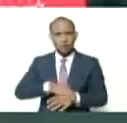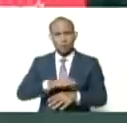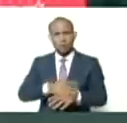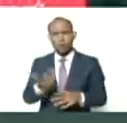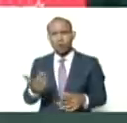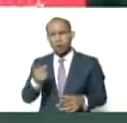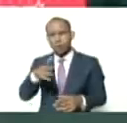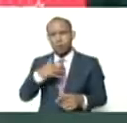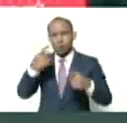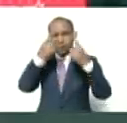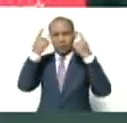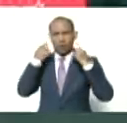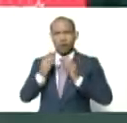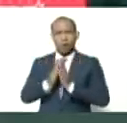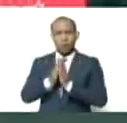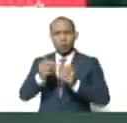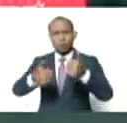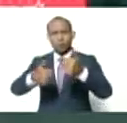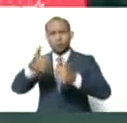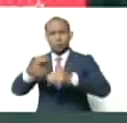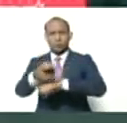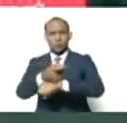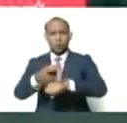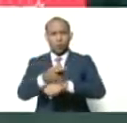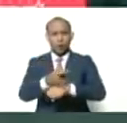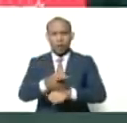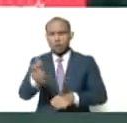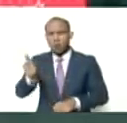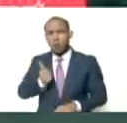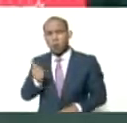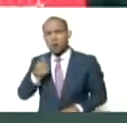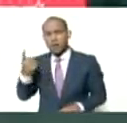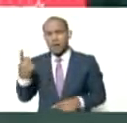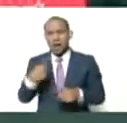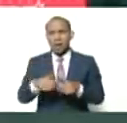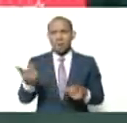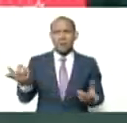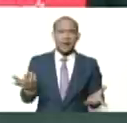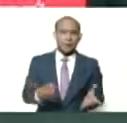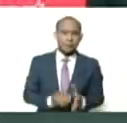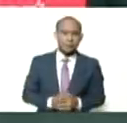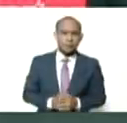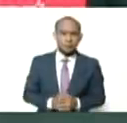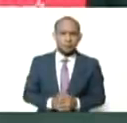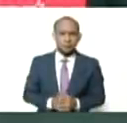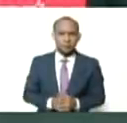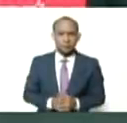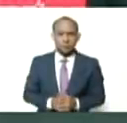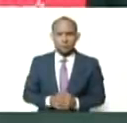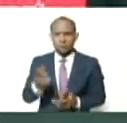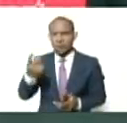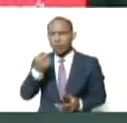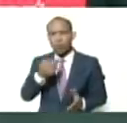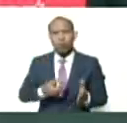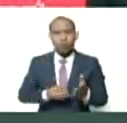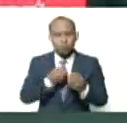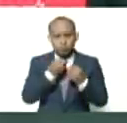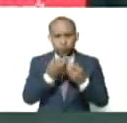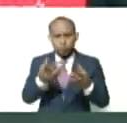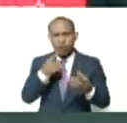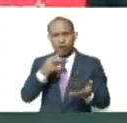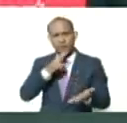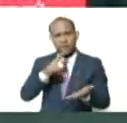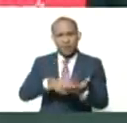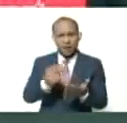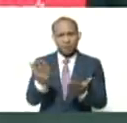de Calcuta como candidata a la gobernación tal, pero de repente es muy honesta,